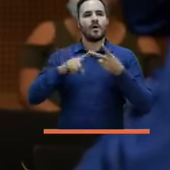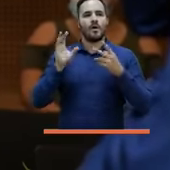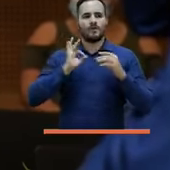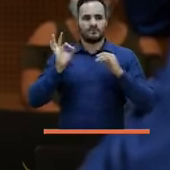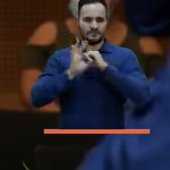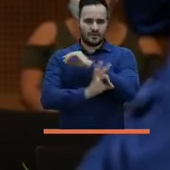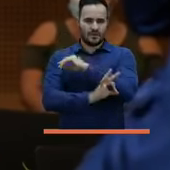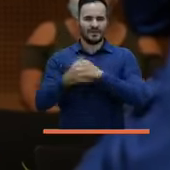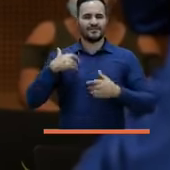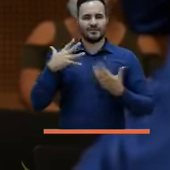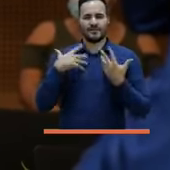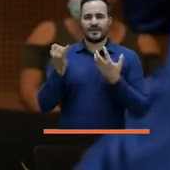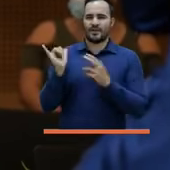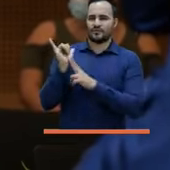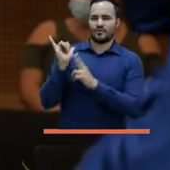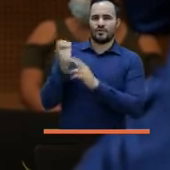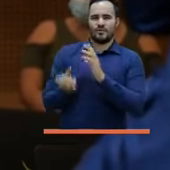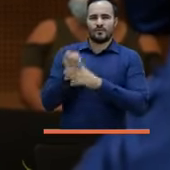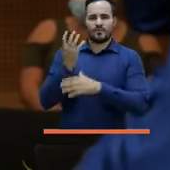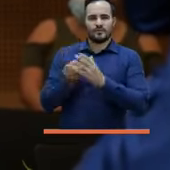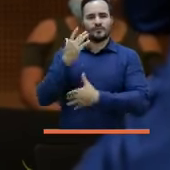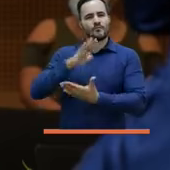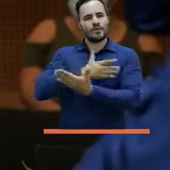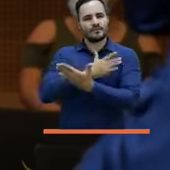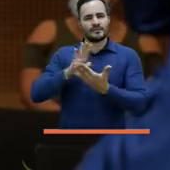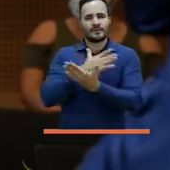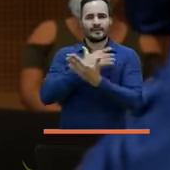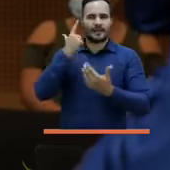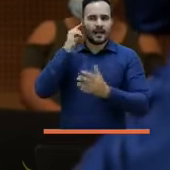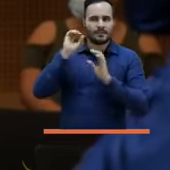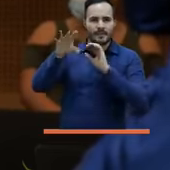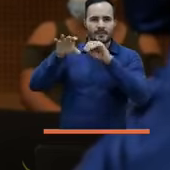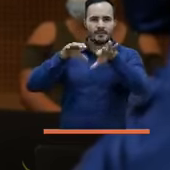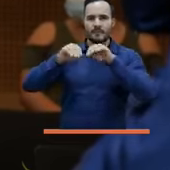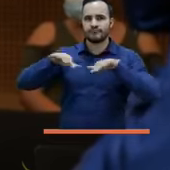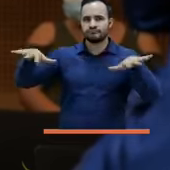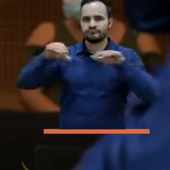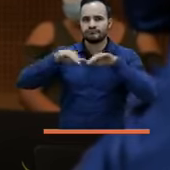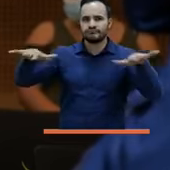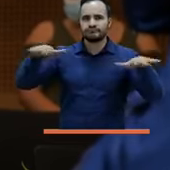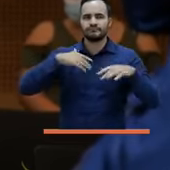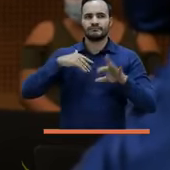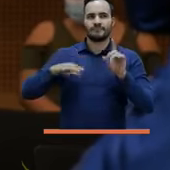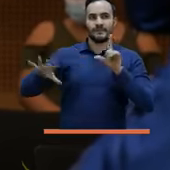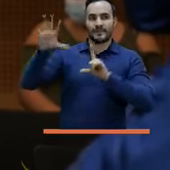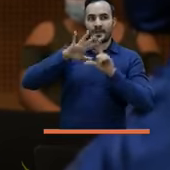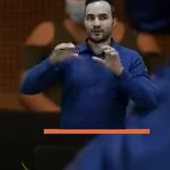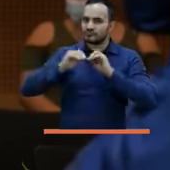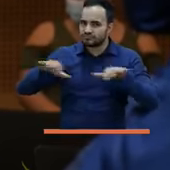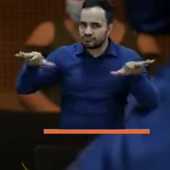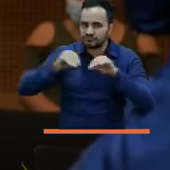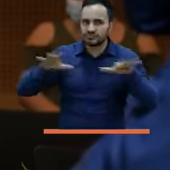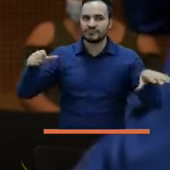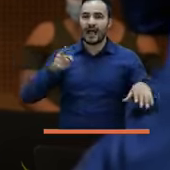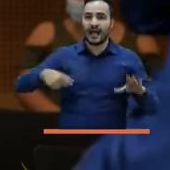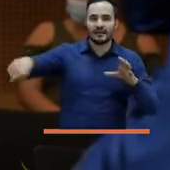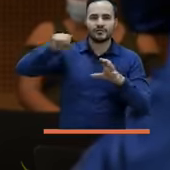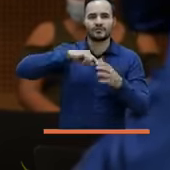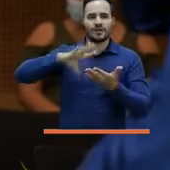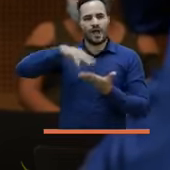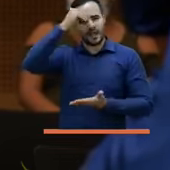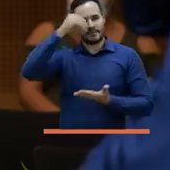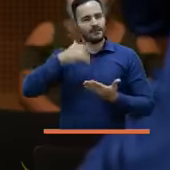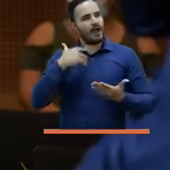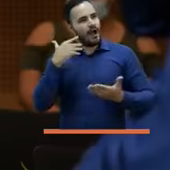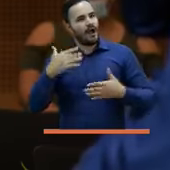youtube que reaccionaba vídeos de música y compartir como mensaje el vídeo de música que sea uno que pueda ayudar y